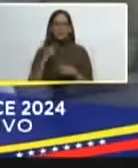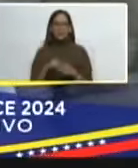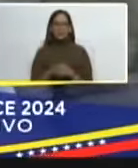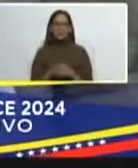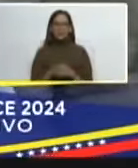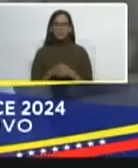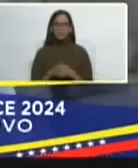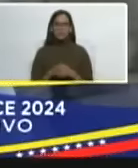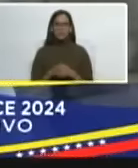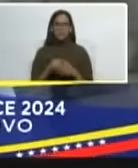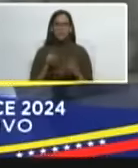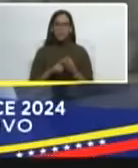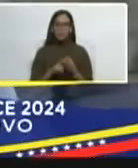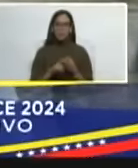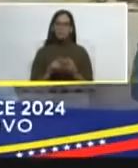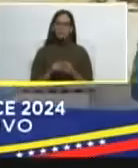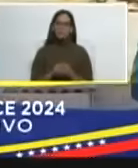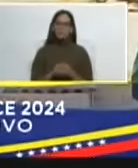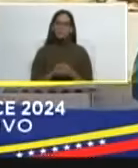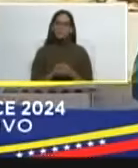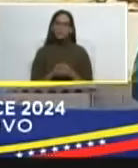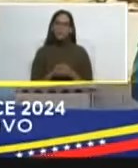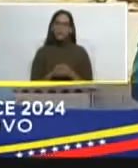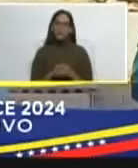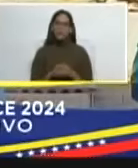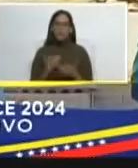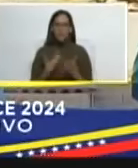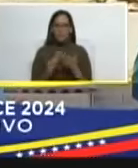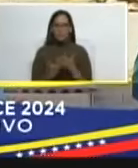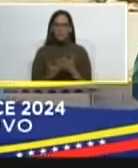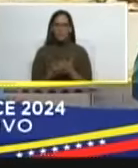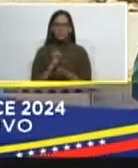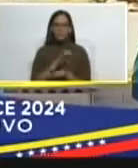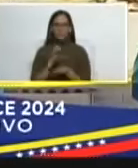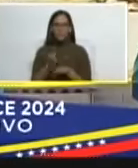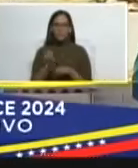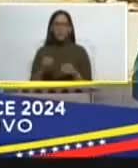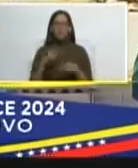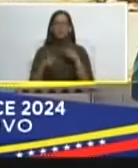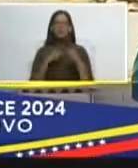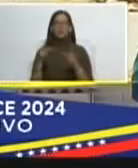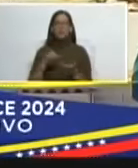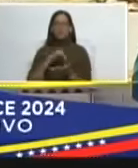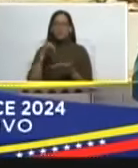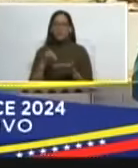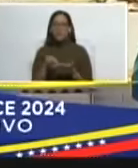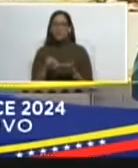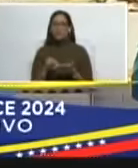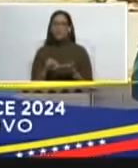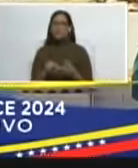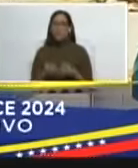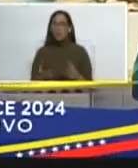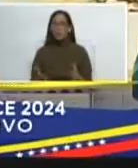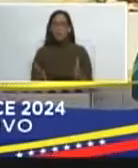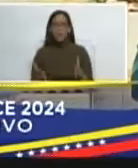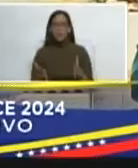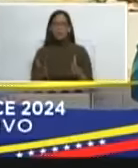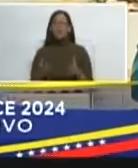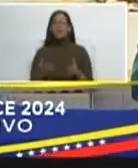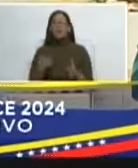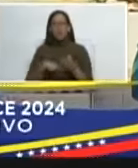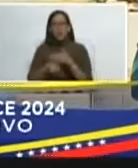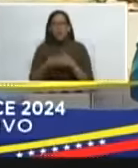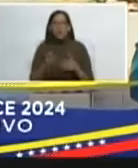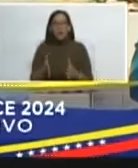Silita. Y nos propusimos abastecer con producción nacional. Y lo hemos logrado y lo vamos a